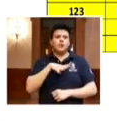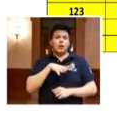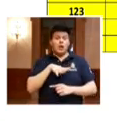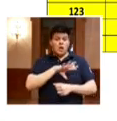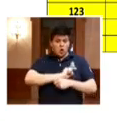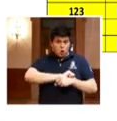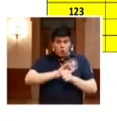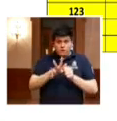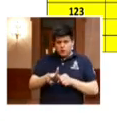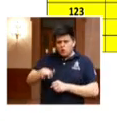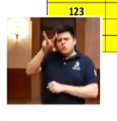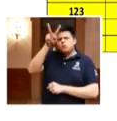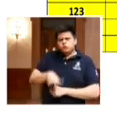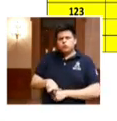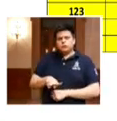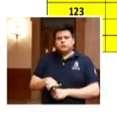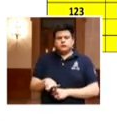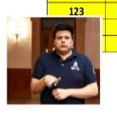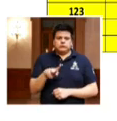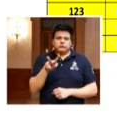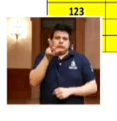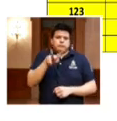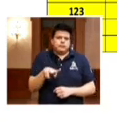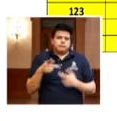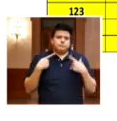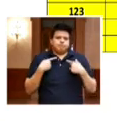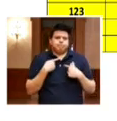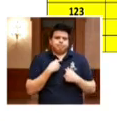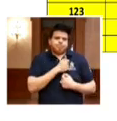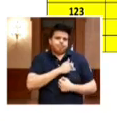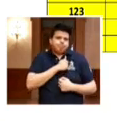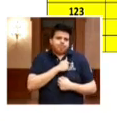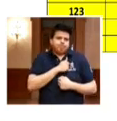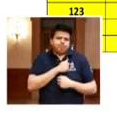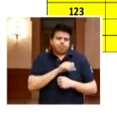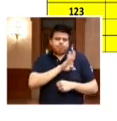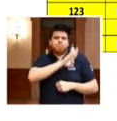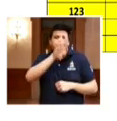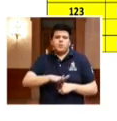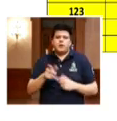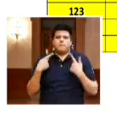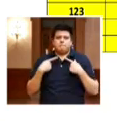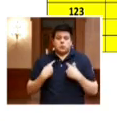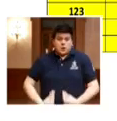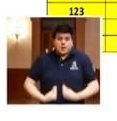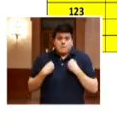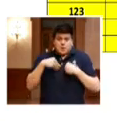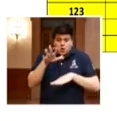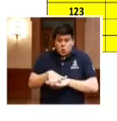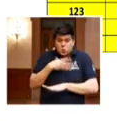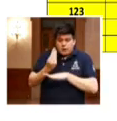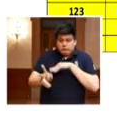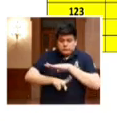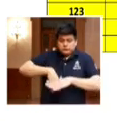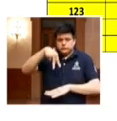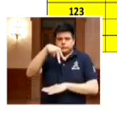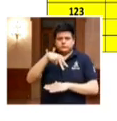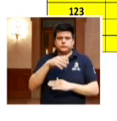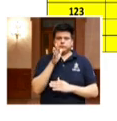real, tuvieron una pérdida irreparable y lamentable. Una vida jamás se va a poder recuperar, pero